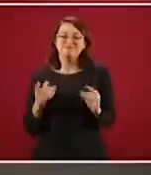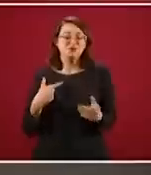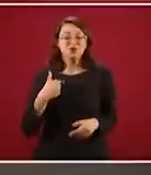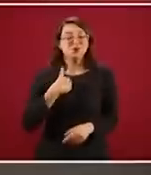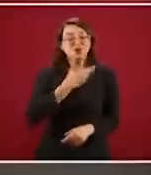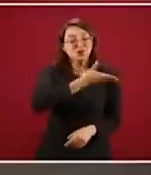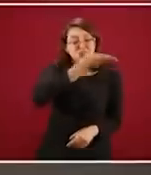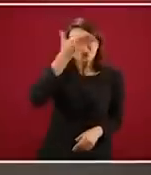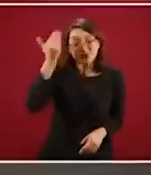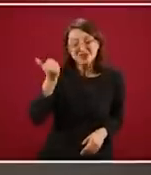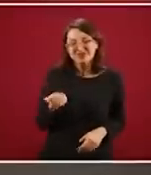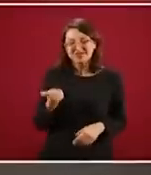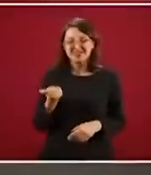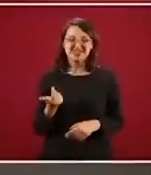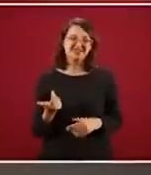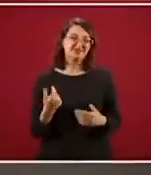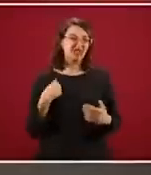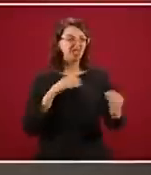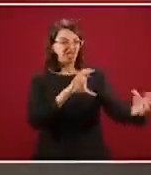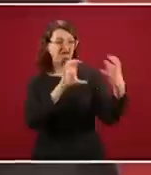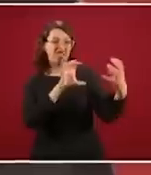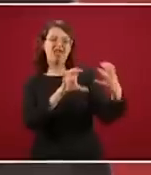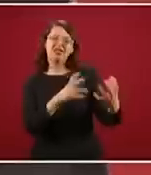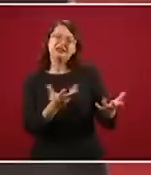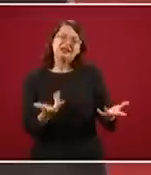no es de mal gusto, ¿no? Sí.